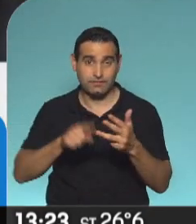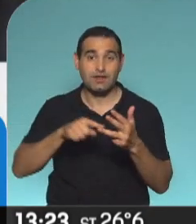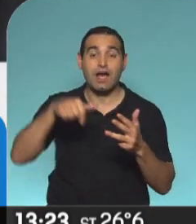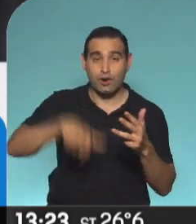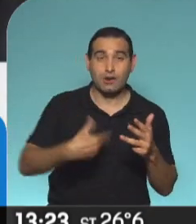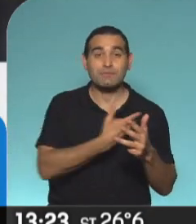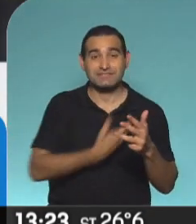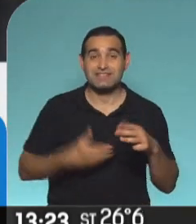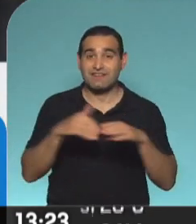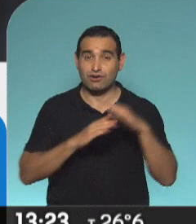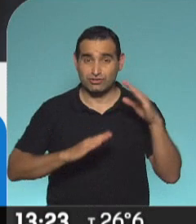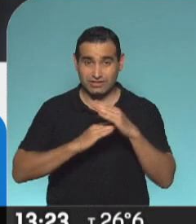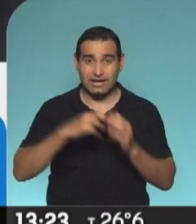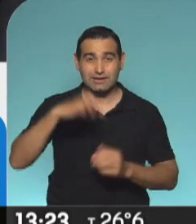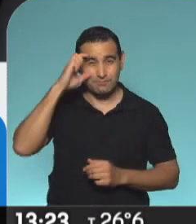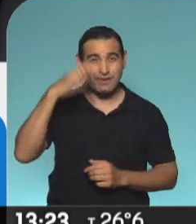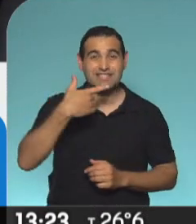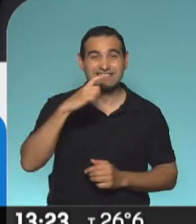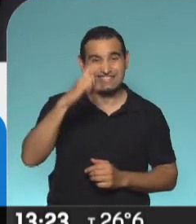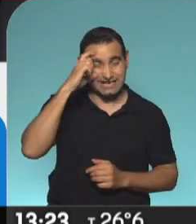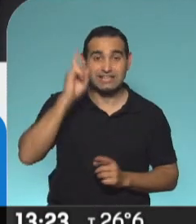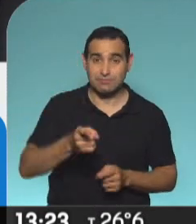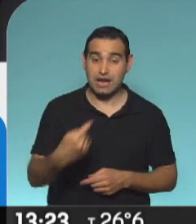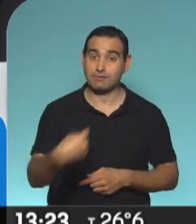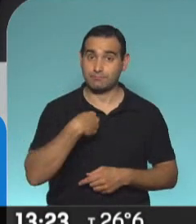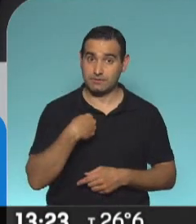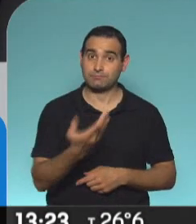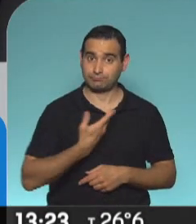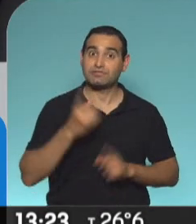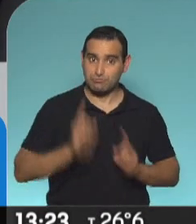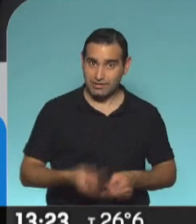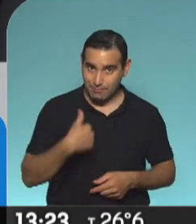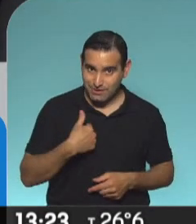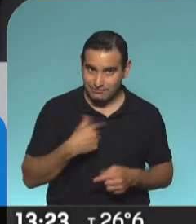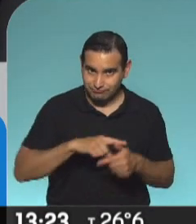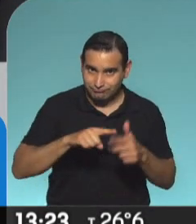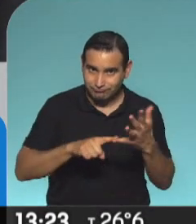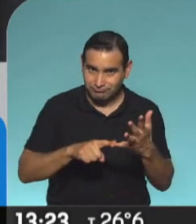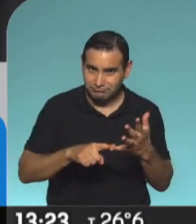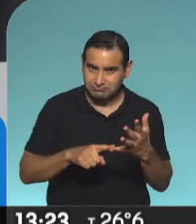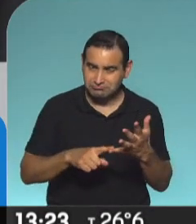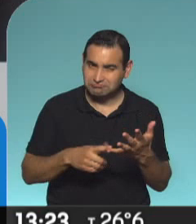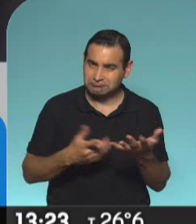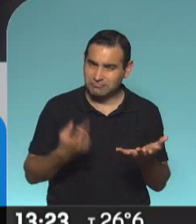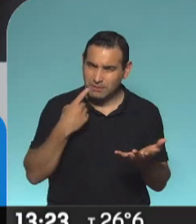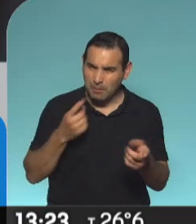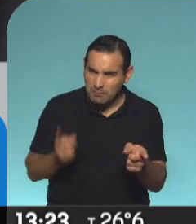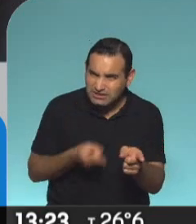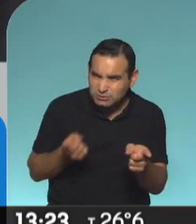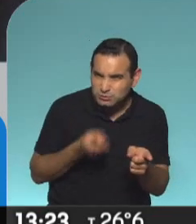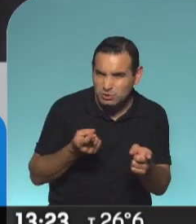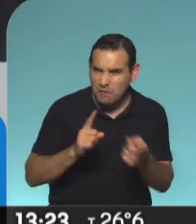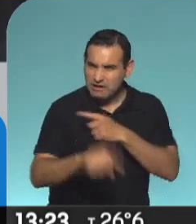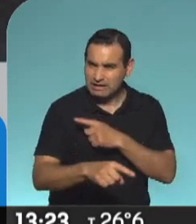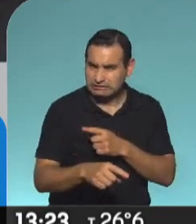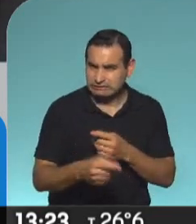actual presidente del Banco Central, Miguel Pelle, e incluso a mí mismo. ¿Cuál es el trámite? ¿Cuál es la persecución y la venganza que